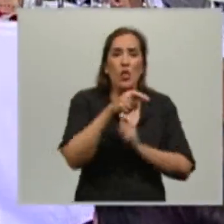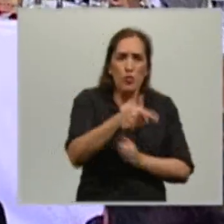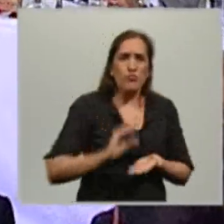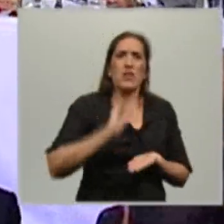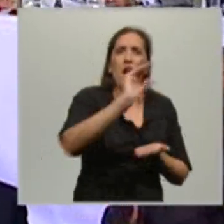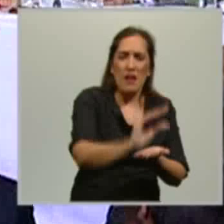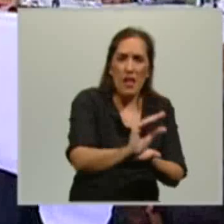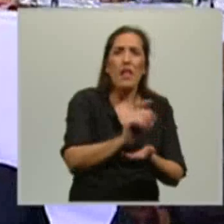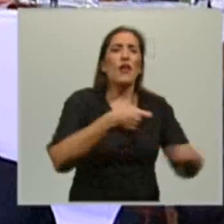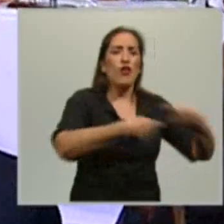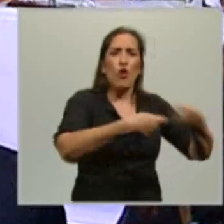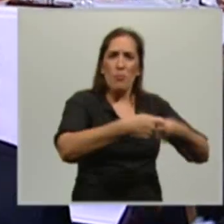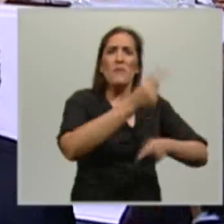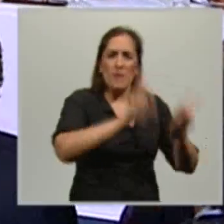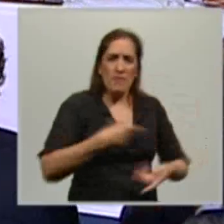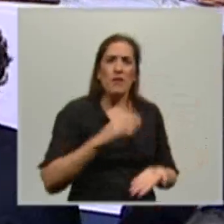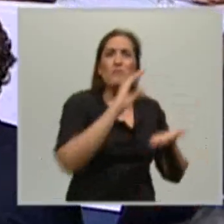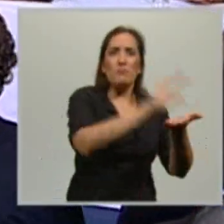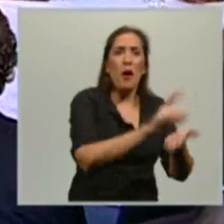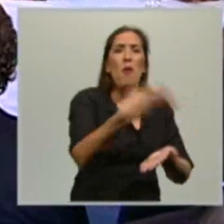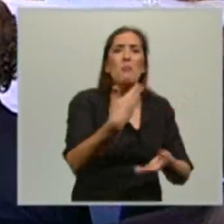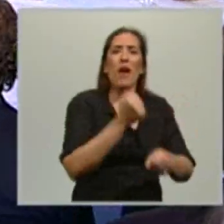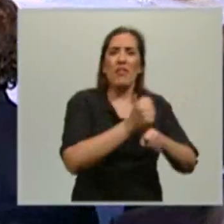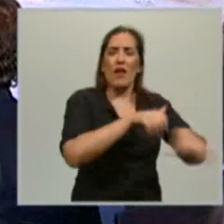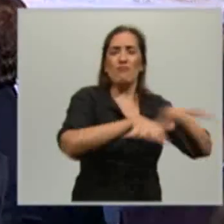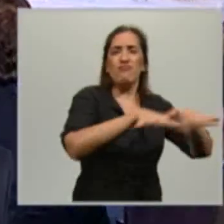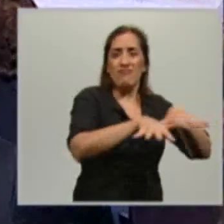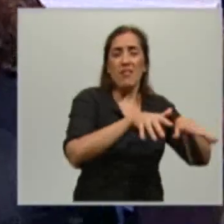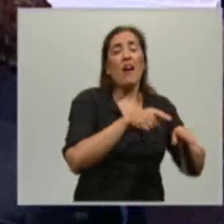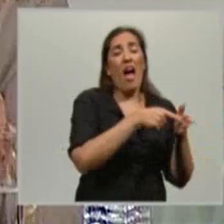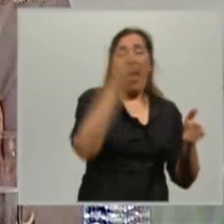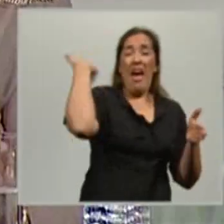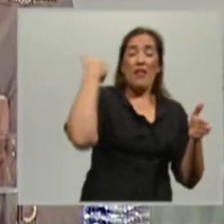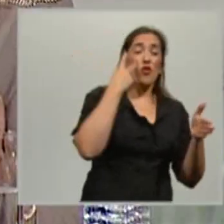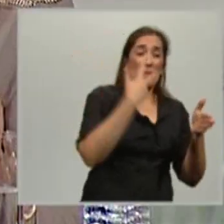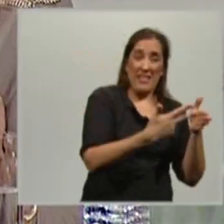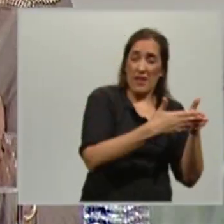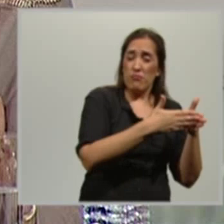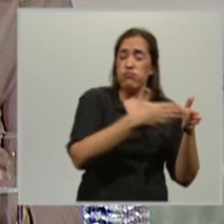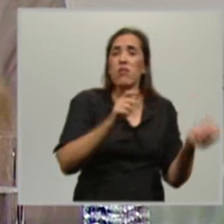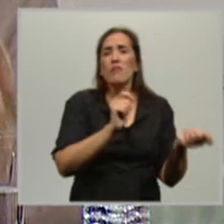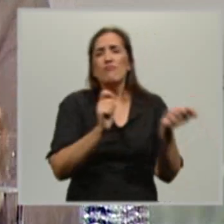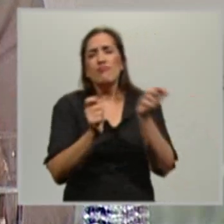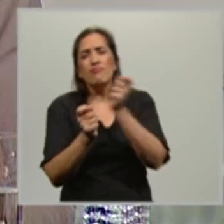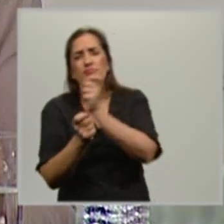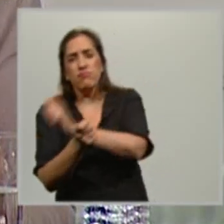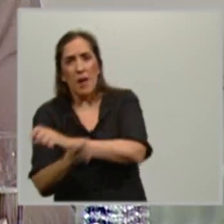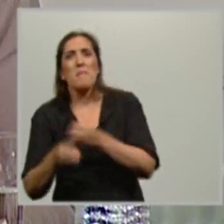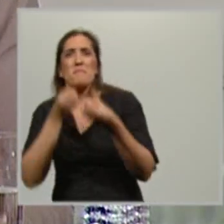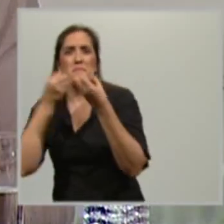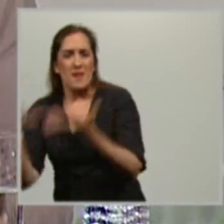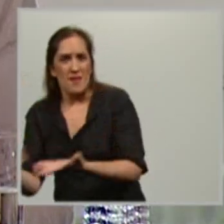el comercio, precisamente para darle competitividad. Pero las cosas han cambiado y para bien en la Argentina. Millones